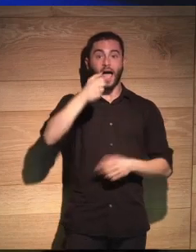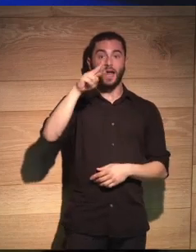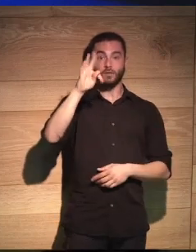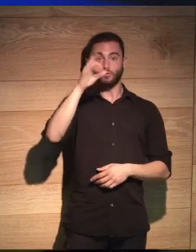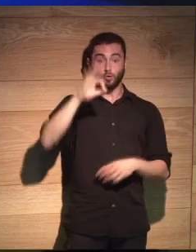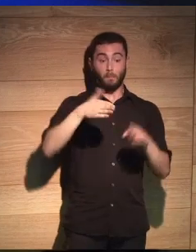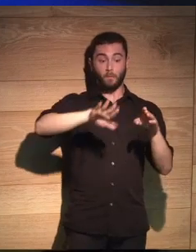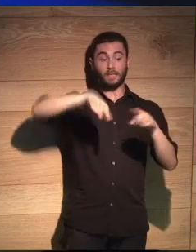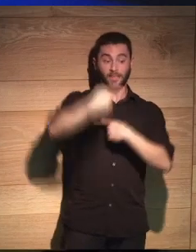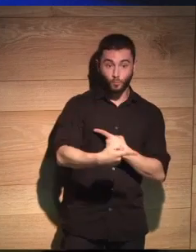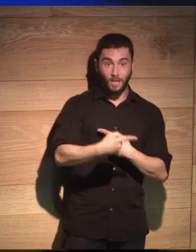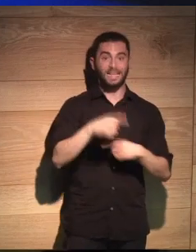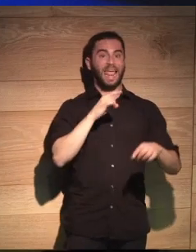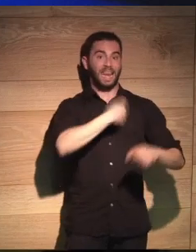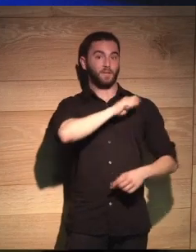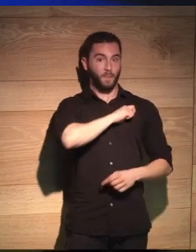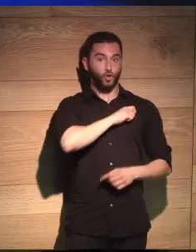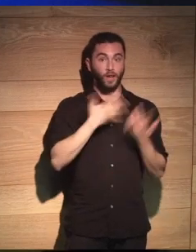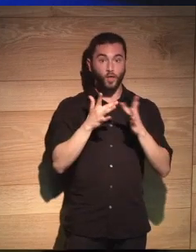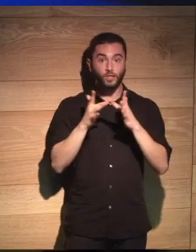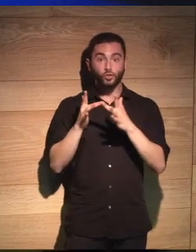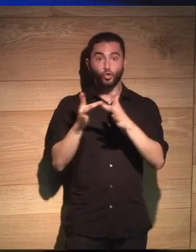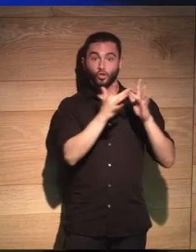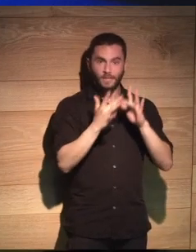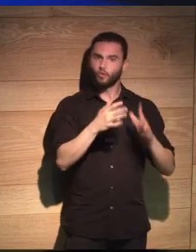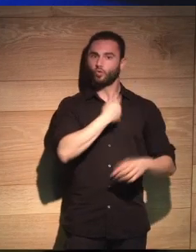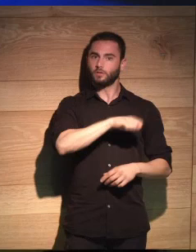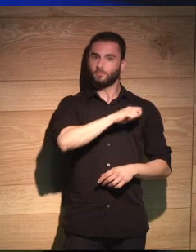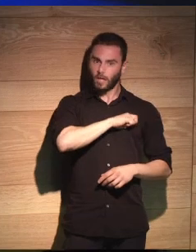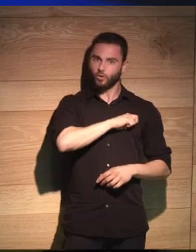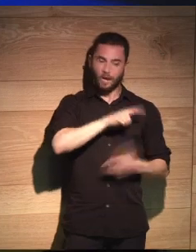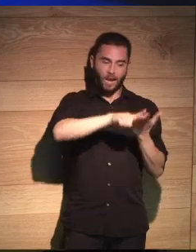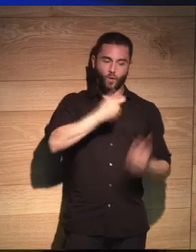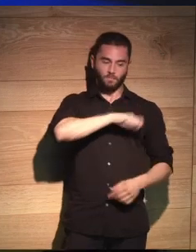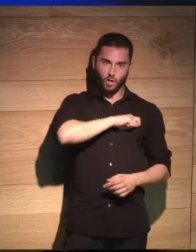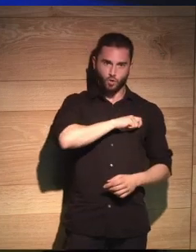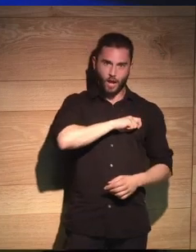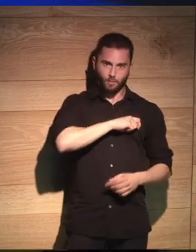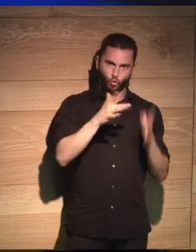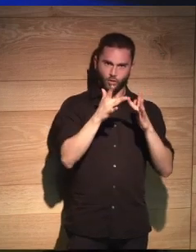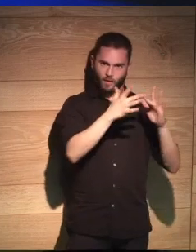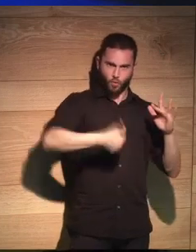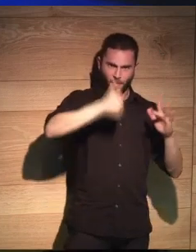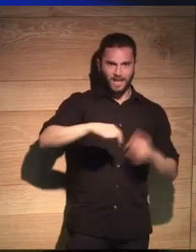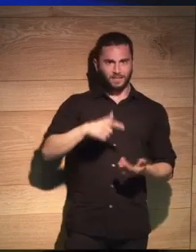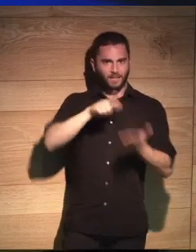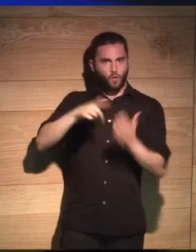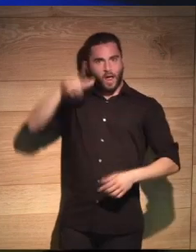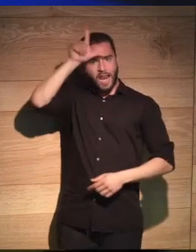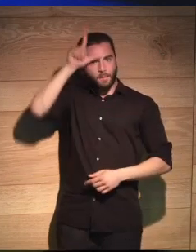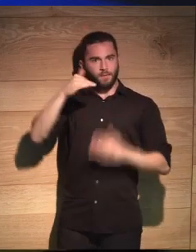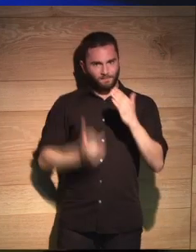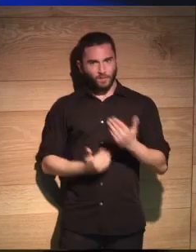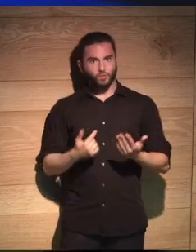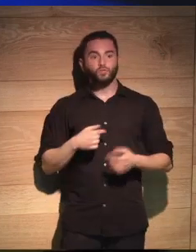Arturo están en español. O sea, tenía más contactos con la lengua española que con la lengua alemana, y todo eso lo había aprendido aquí, lo